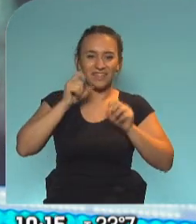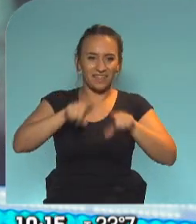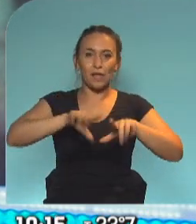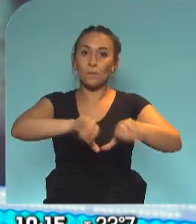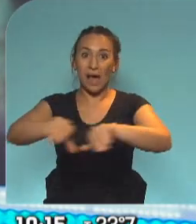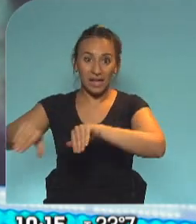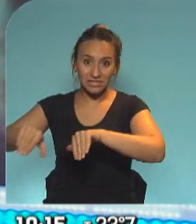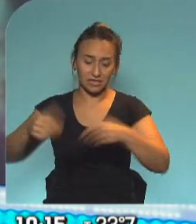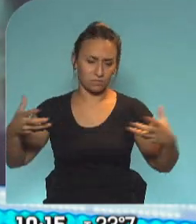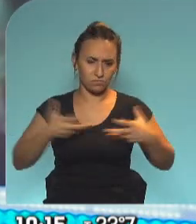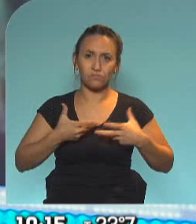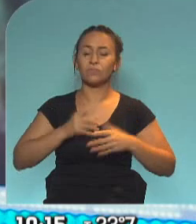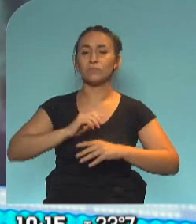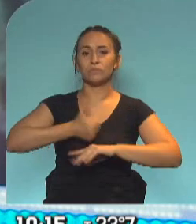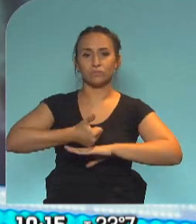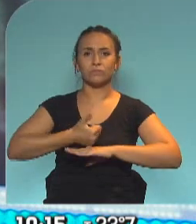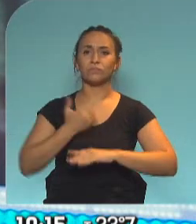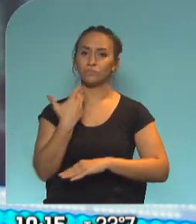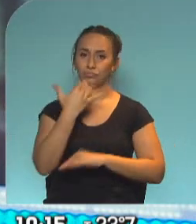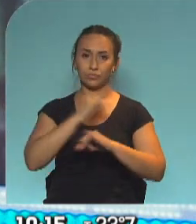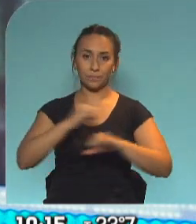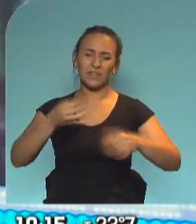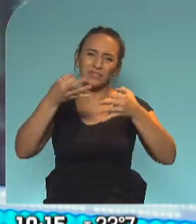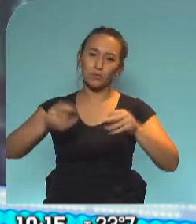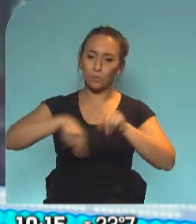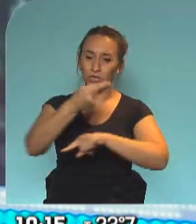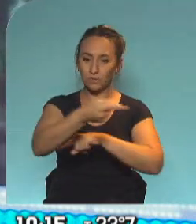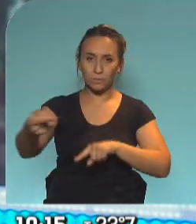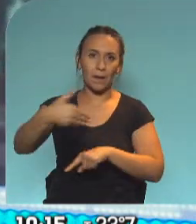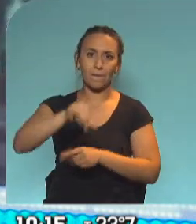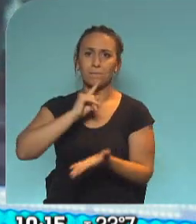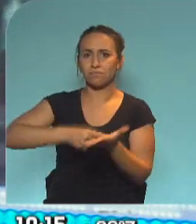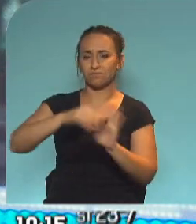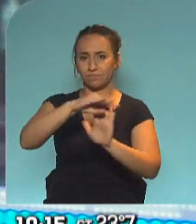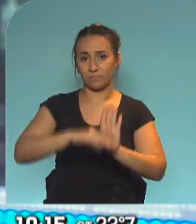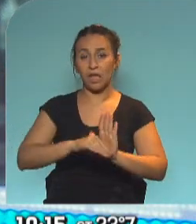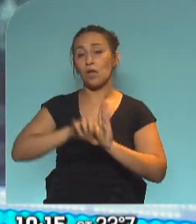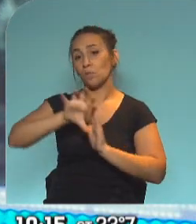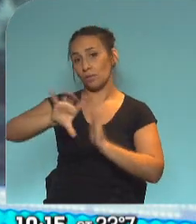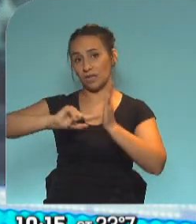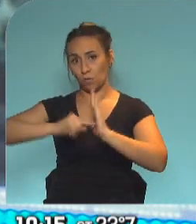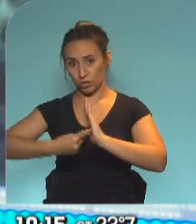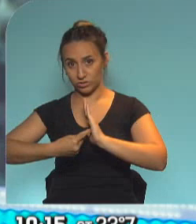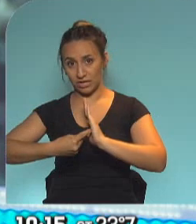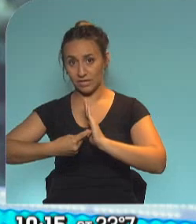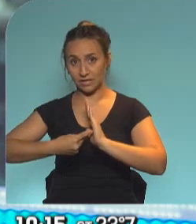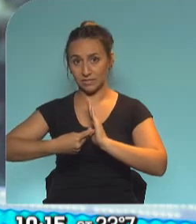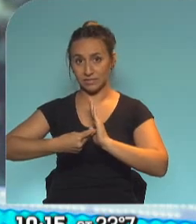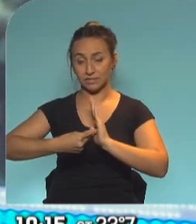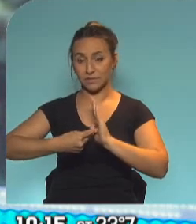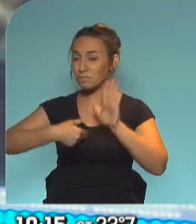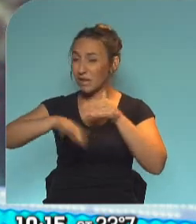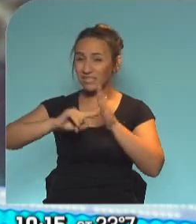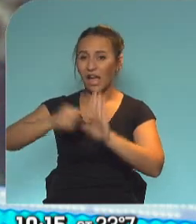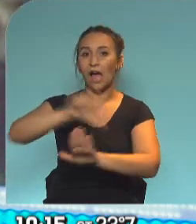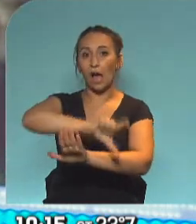de la Costa, está claro que la próxima semana seguramente se tomen algunas medidas en el ámbito de la provincia de Buenos Aires y sobre todo del